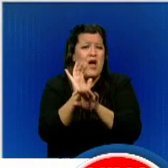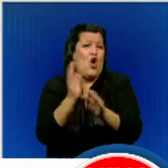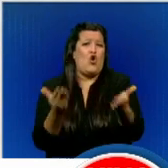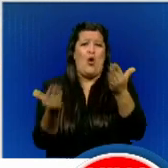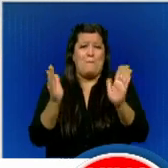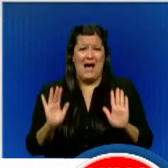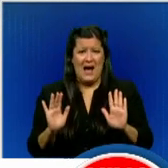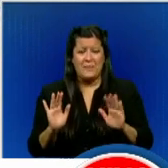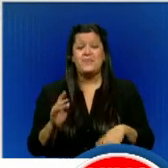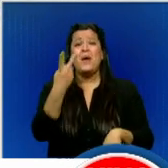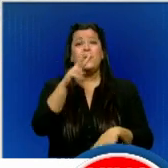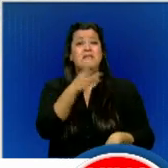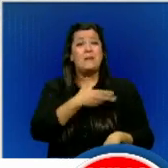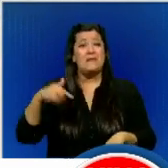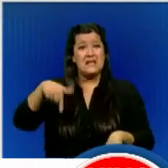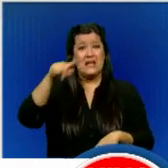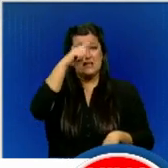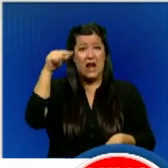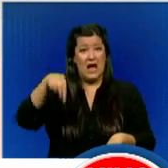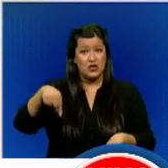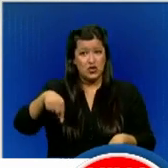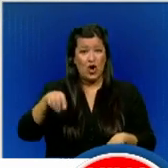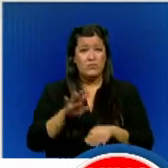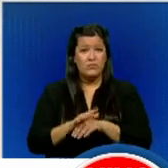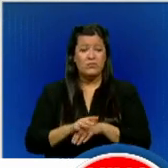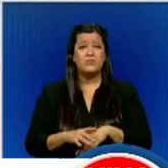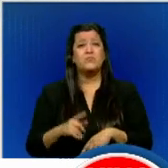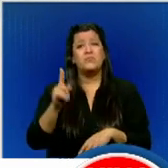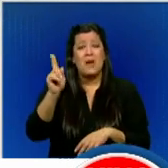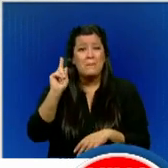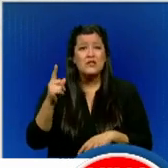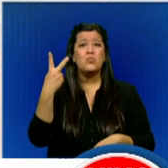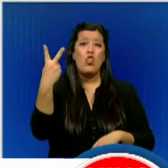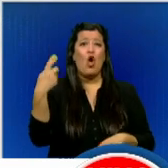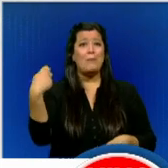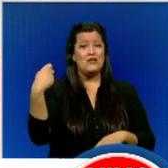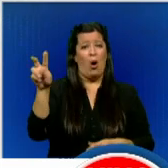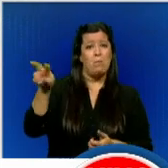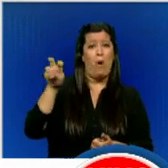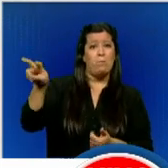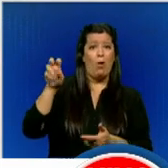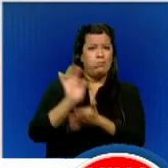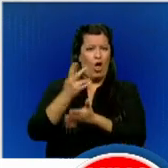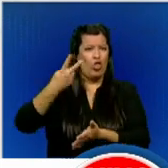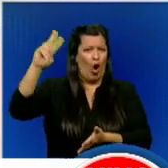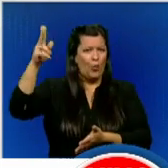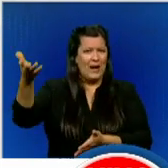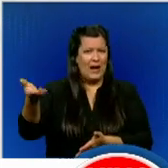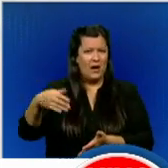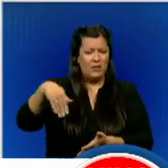la vicepresidenta de la nación con una de las dos pensiones que cobra cobra el doble